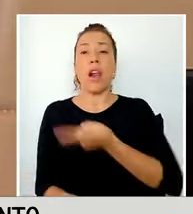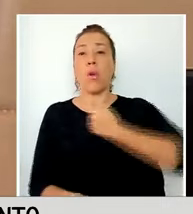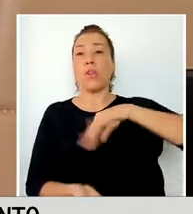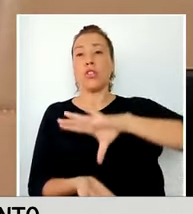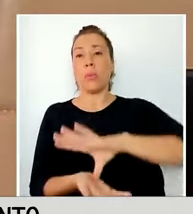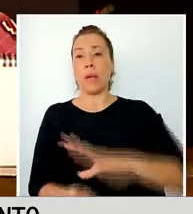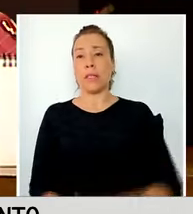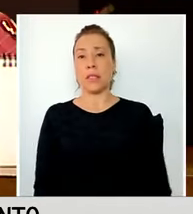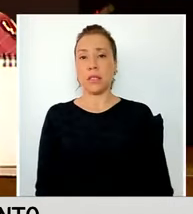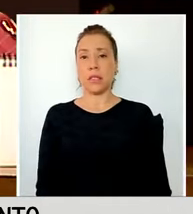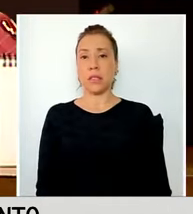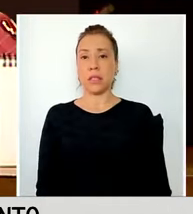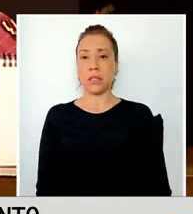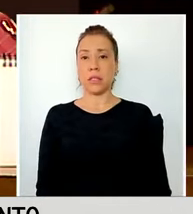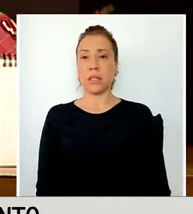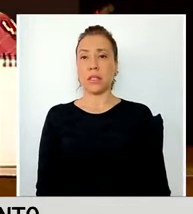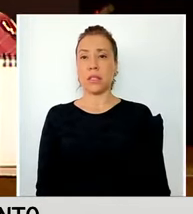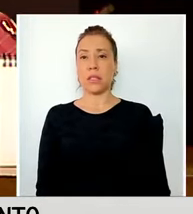gracias